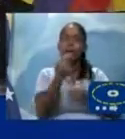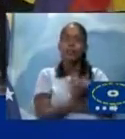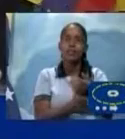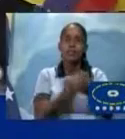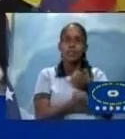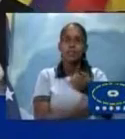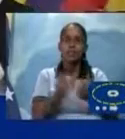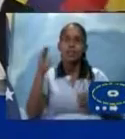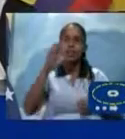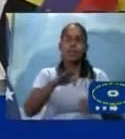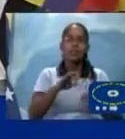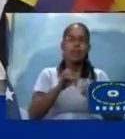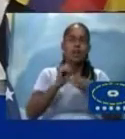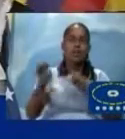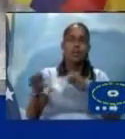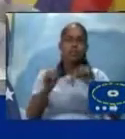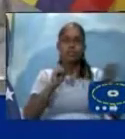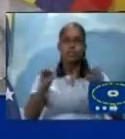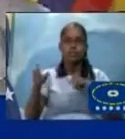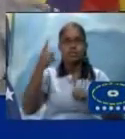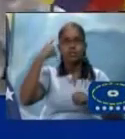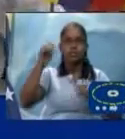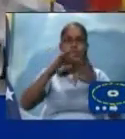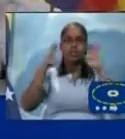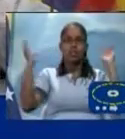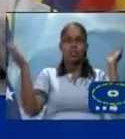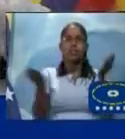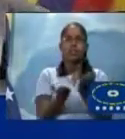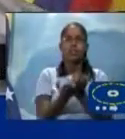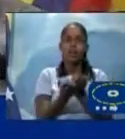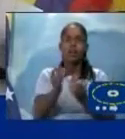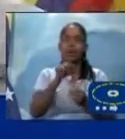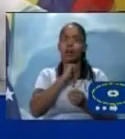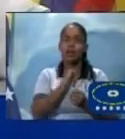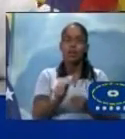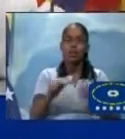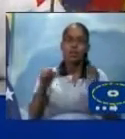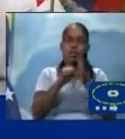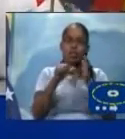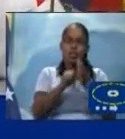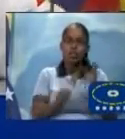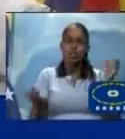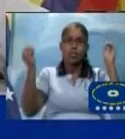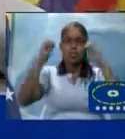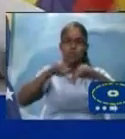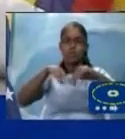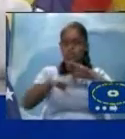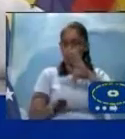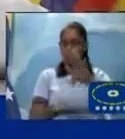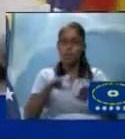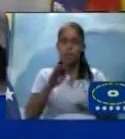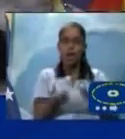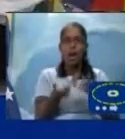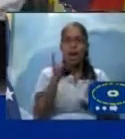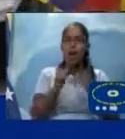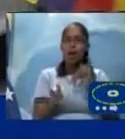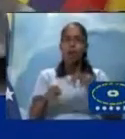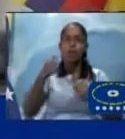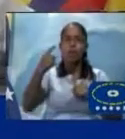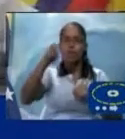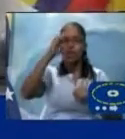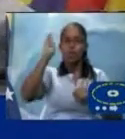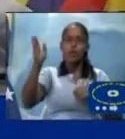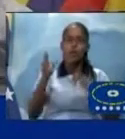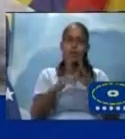Hermanos, estaban dispersos por el mundo, no tenían un estado donde poner los pies, aun cuando Dios les